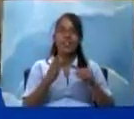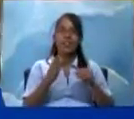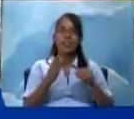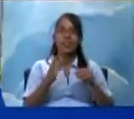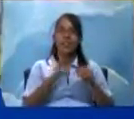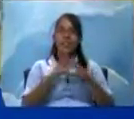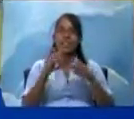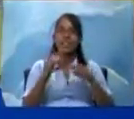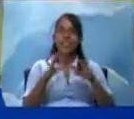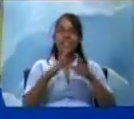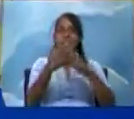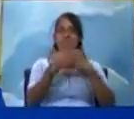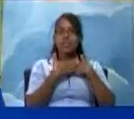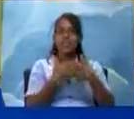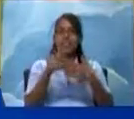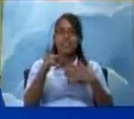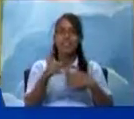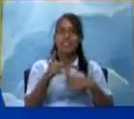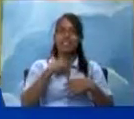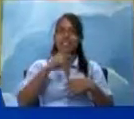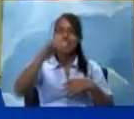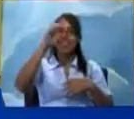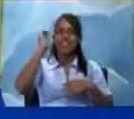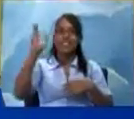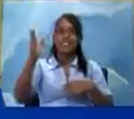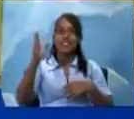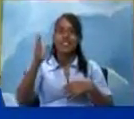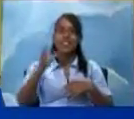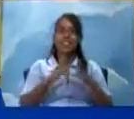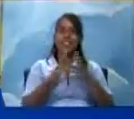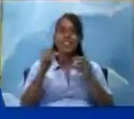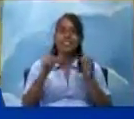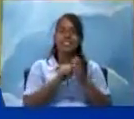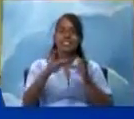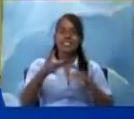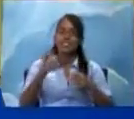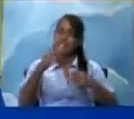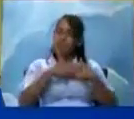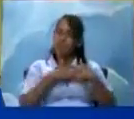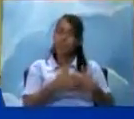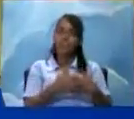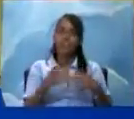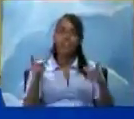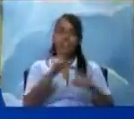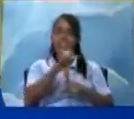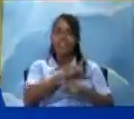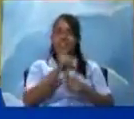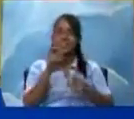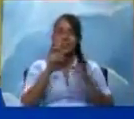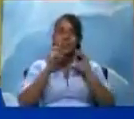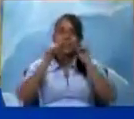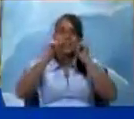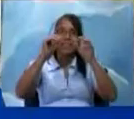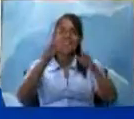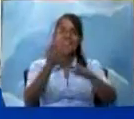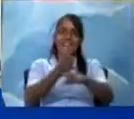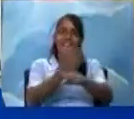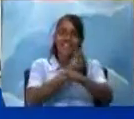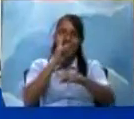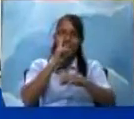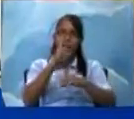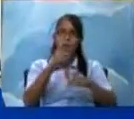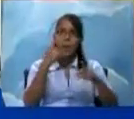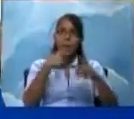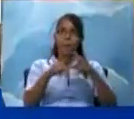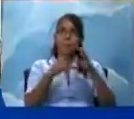han preferido este oasis de Dios, que han preferido el canal de bendición, antes que estar